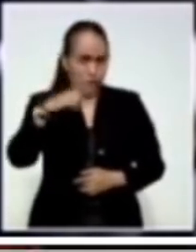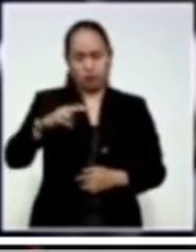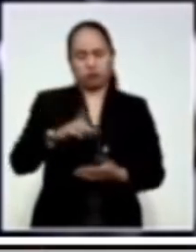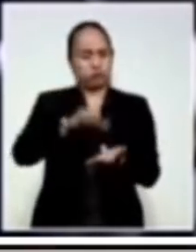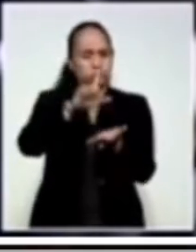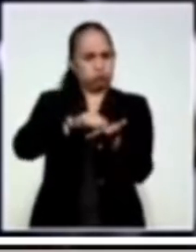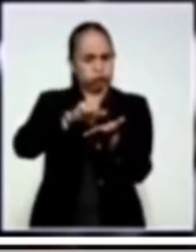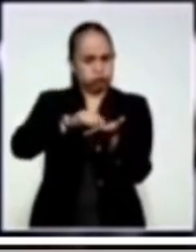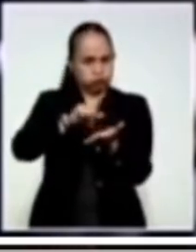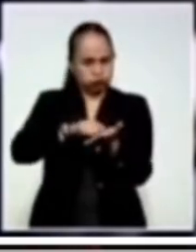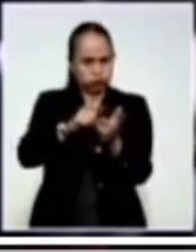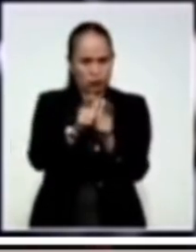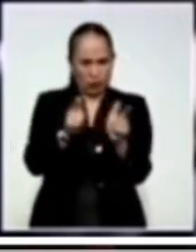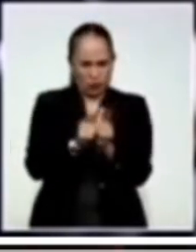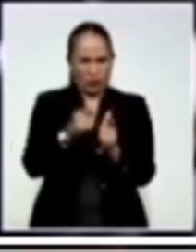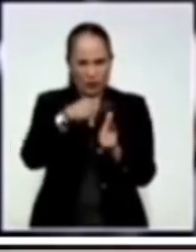tuiteros,